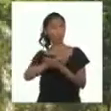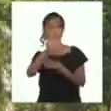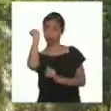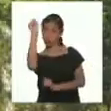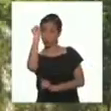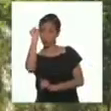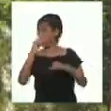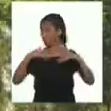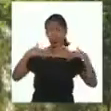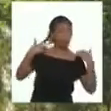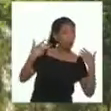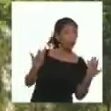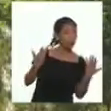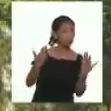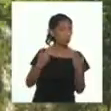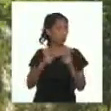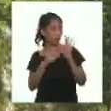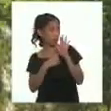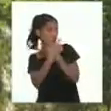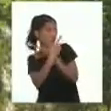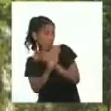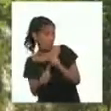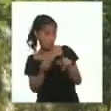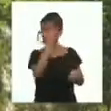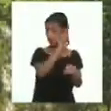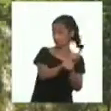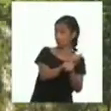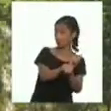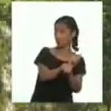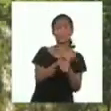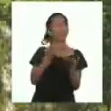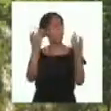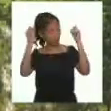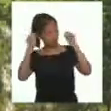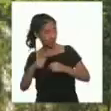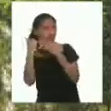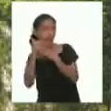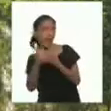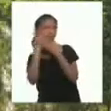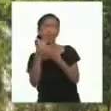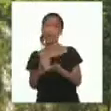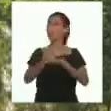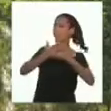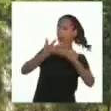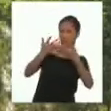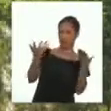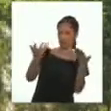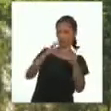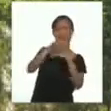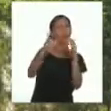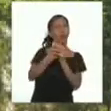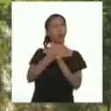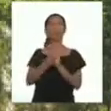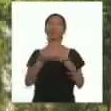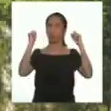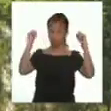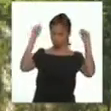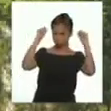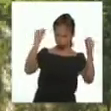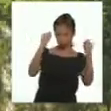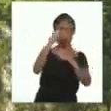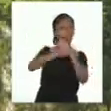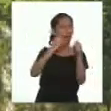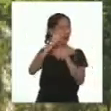todos los objetivos en su momento, como la libertad de los esclavos, sirvió como un impulso para lograr lo